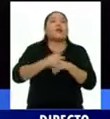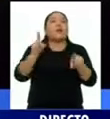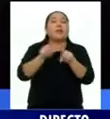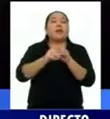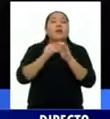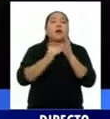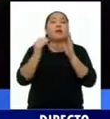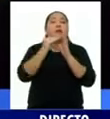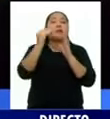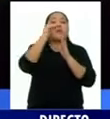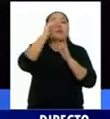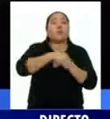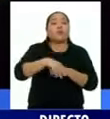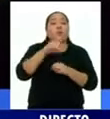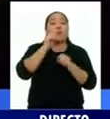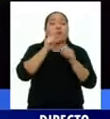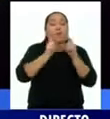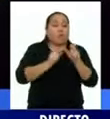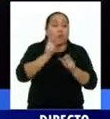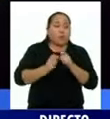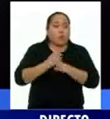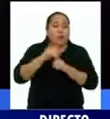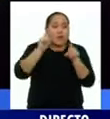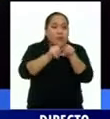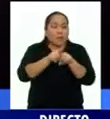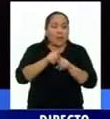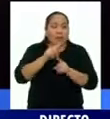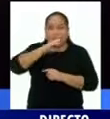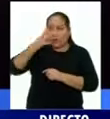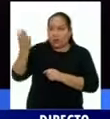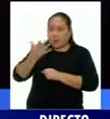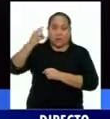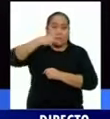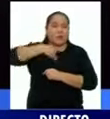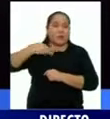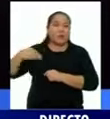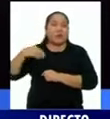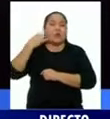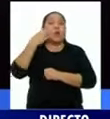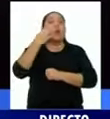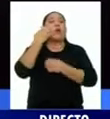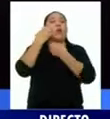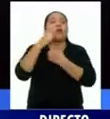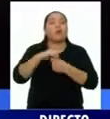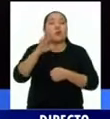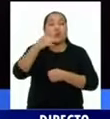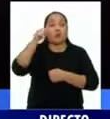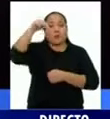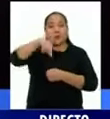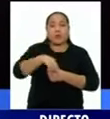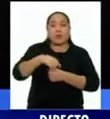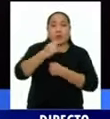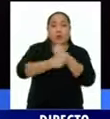producto que genera crecimiento del empleo, como ha señalado el ministro de Economía, que se estima por encima del 10% para este